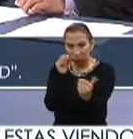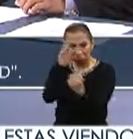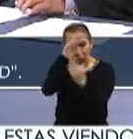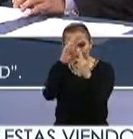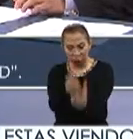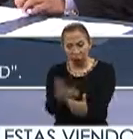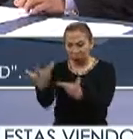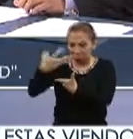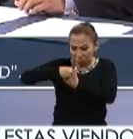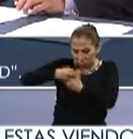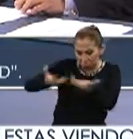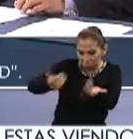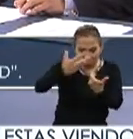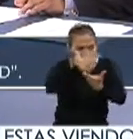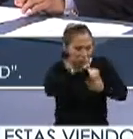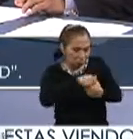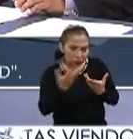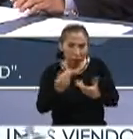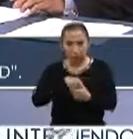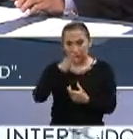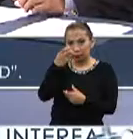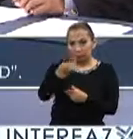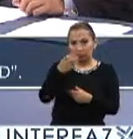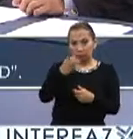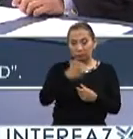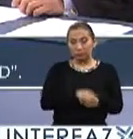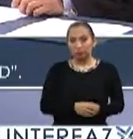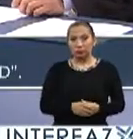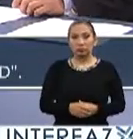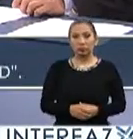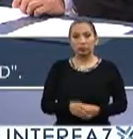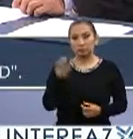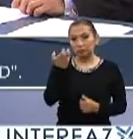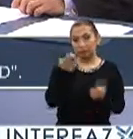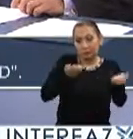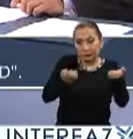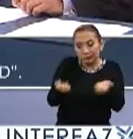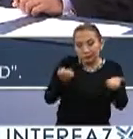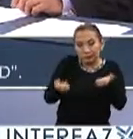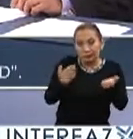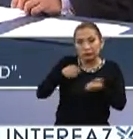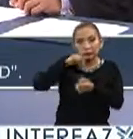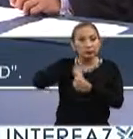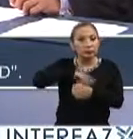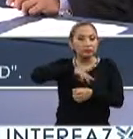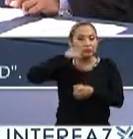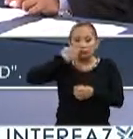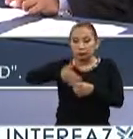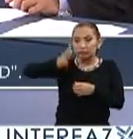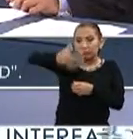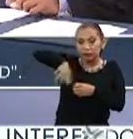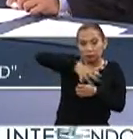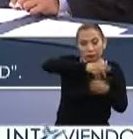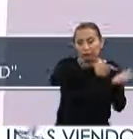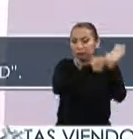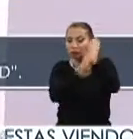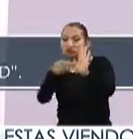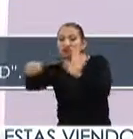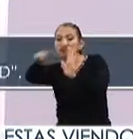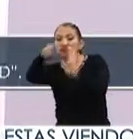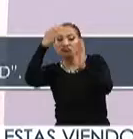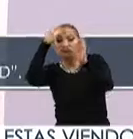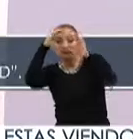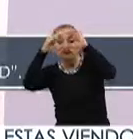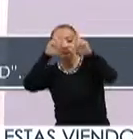respetuosas, incluyentes. Por eso este ejercicio lo que busca es acercar herramientas para